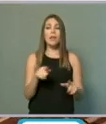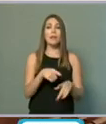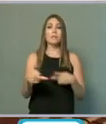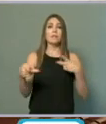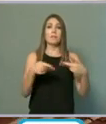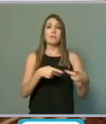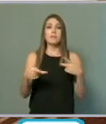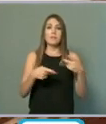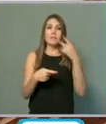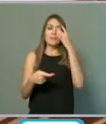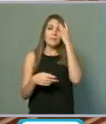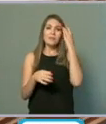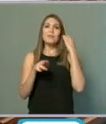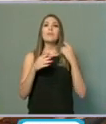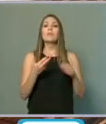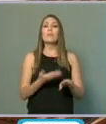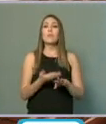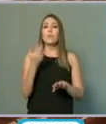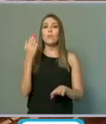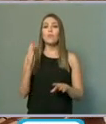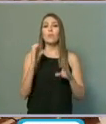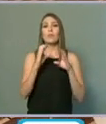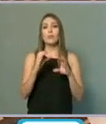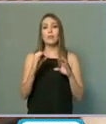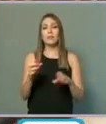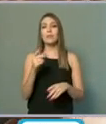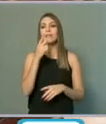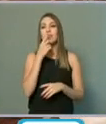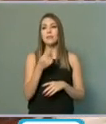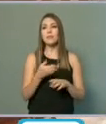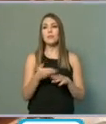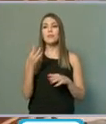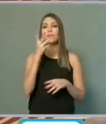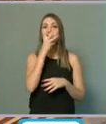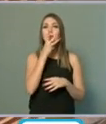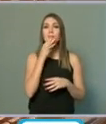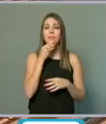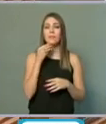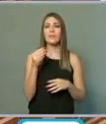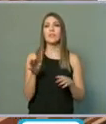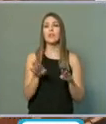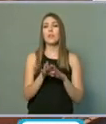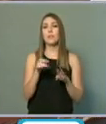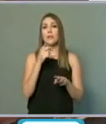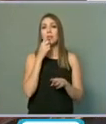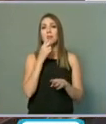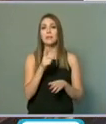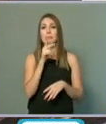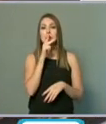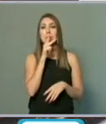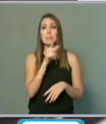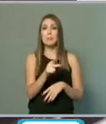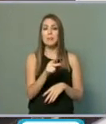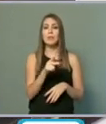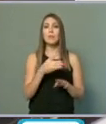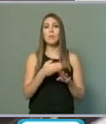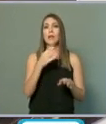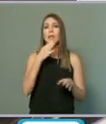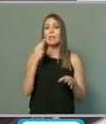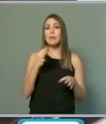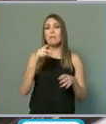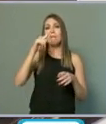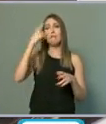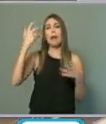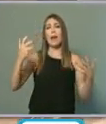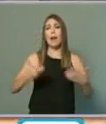platillo muy avant-garde, ¿no? Ay, qué bonito, así Muy es. avant-garde, como dicen por ahí los profesionales. Muy rico, fácil de